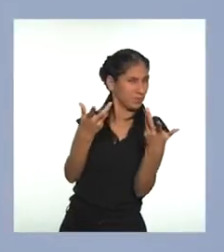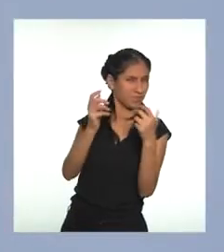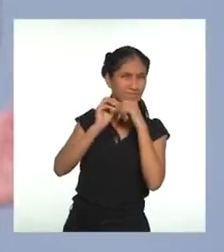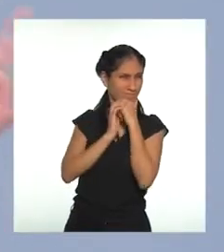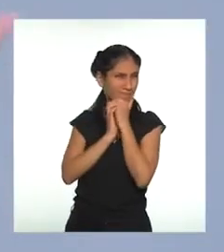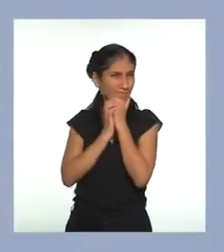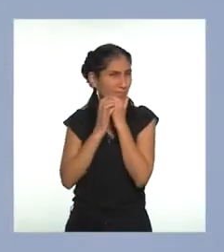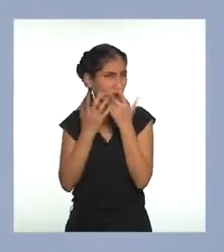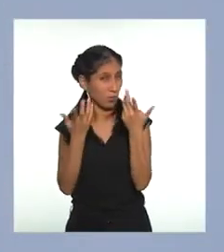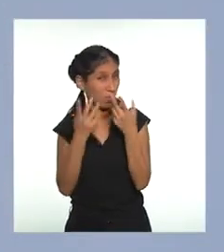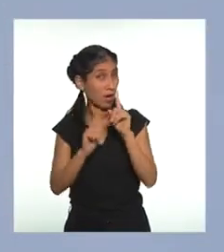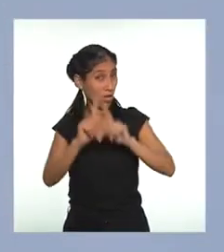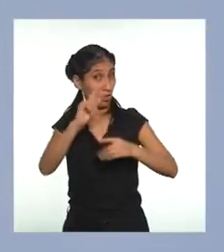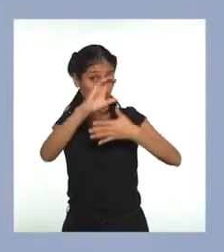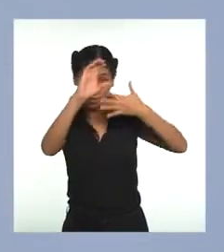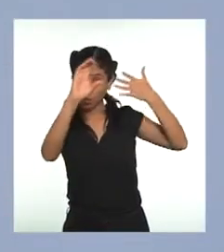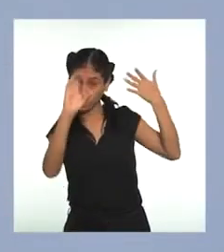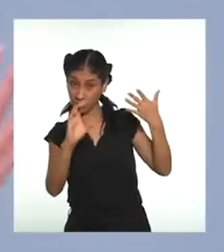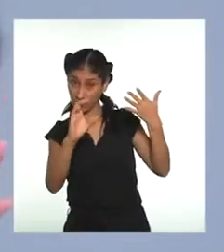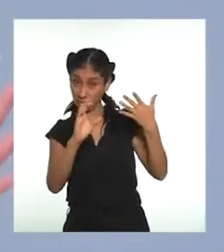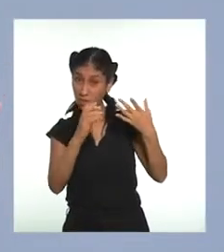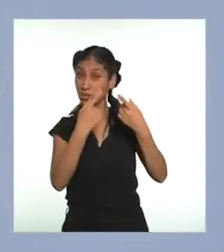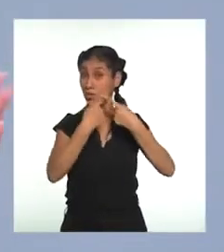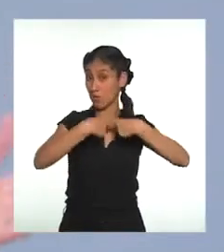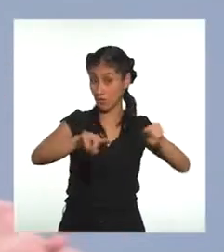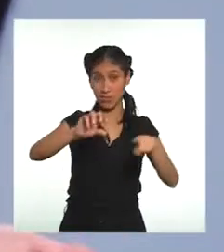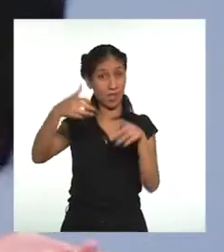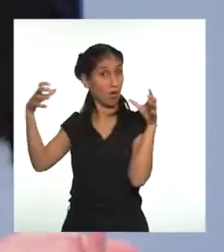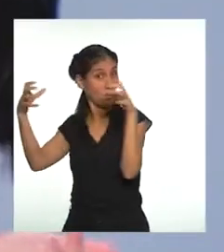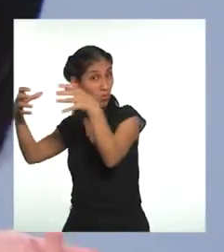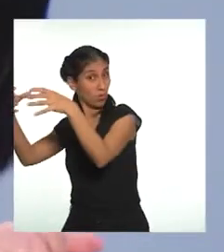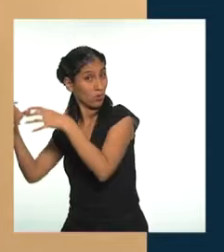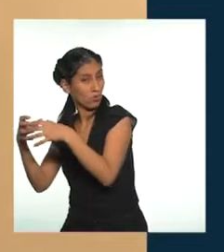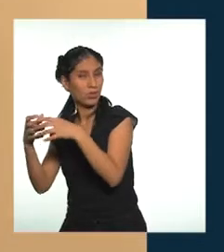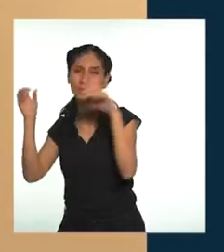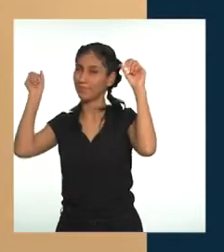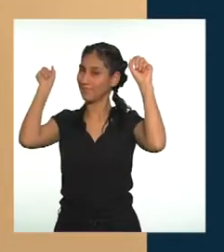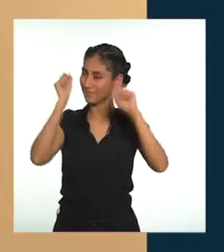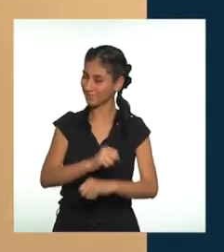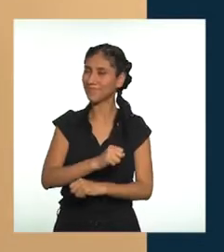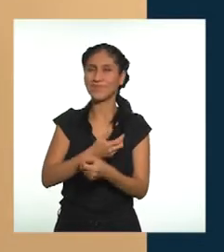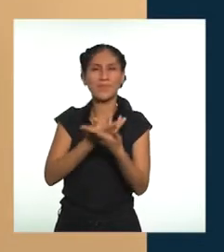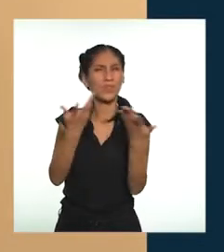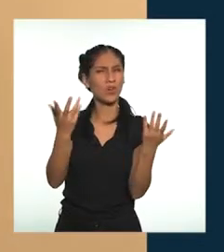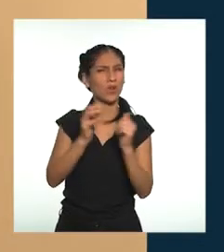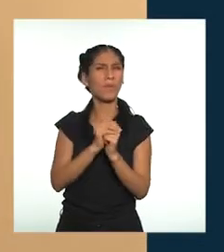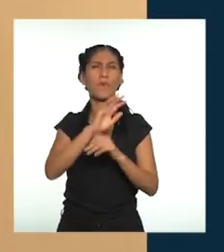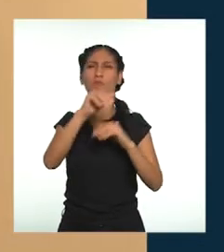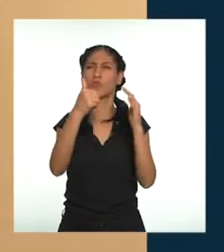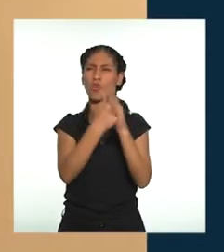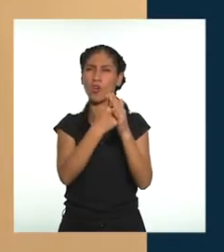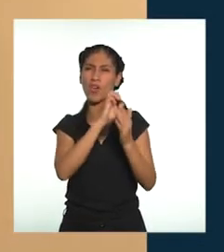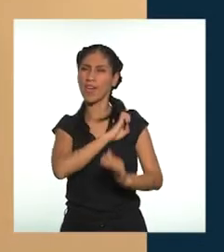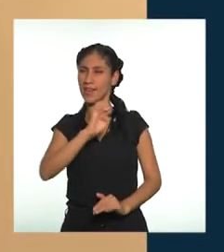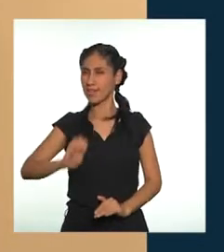¿Y existen características que los distingan de otras poblaciones? Sí. El Estado identifica a